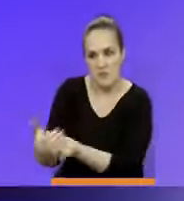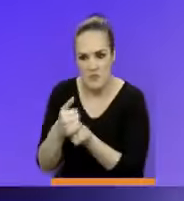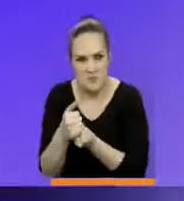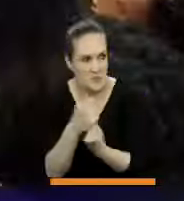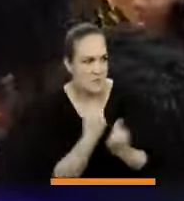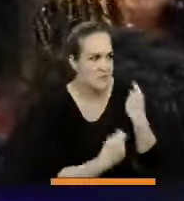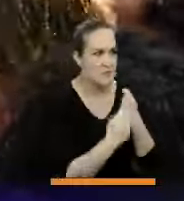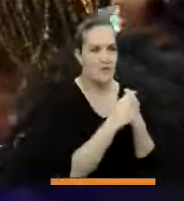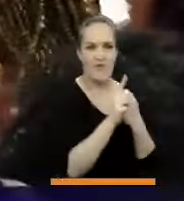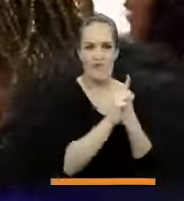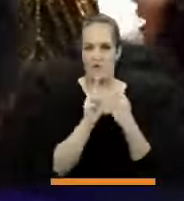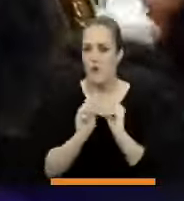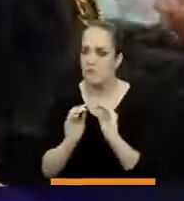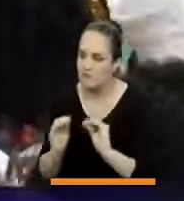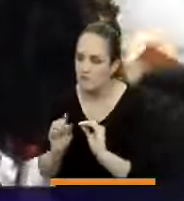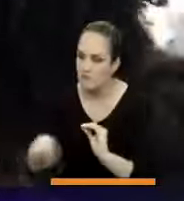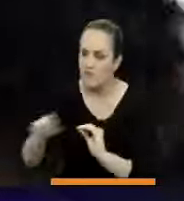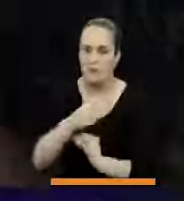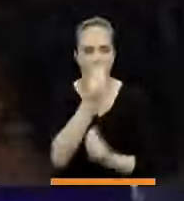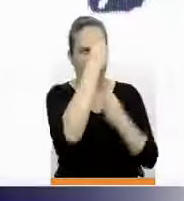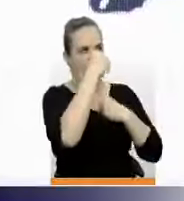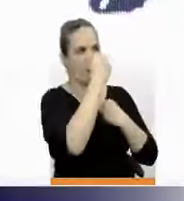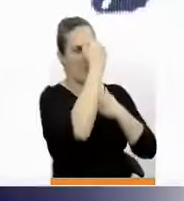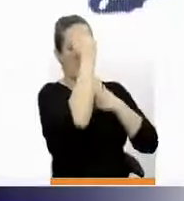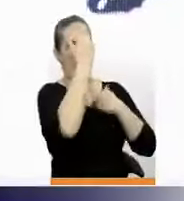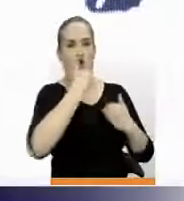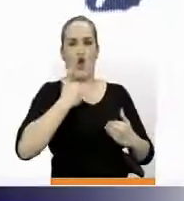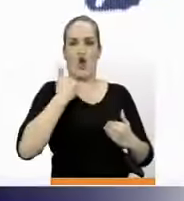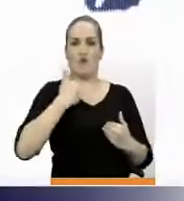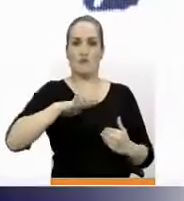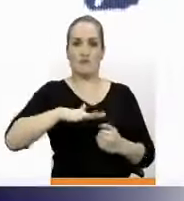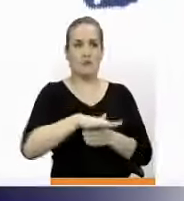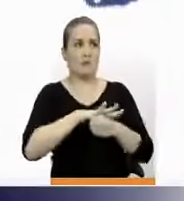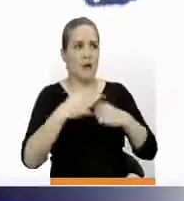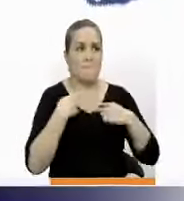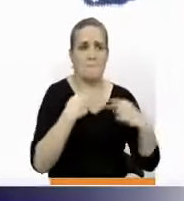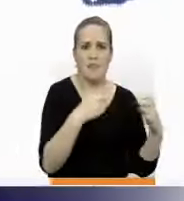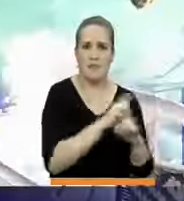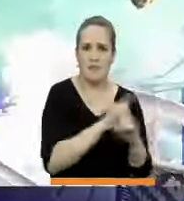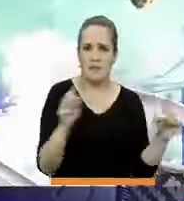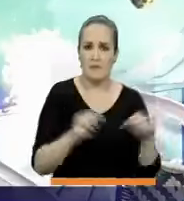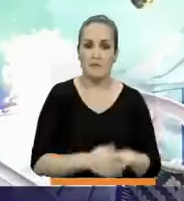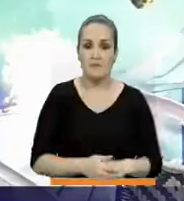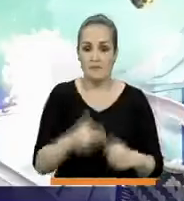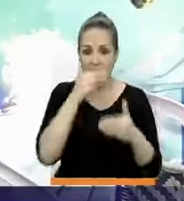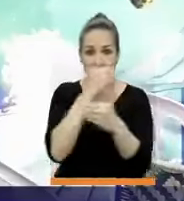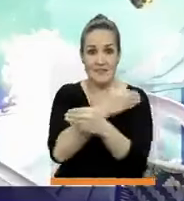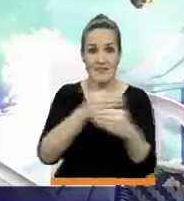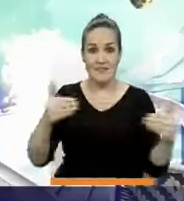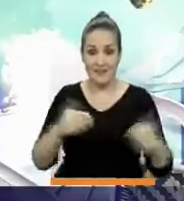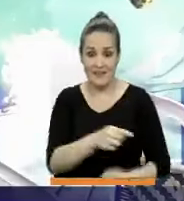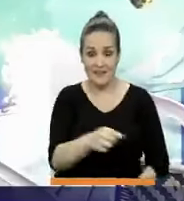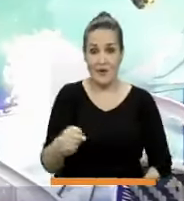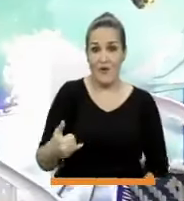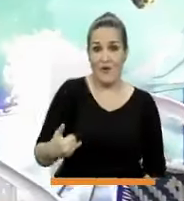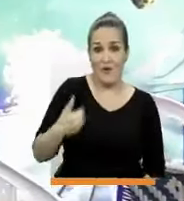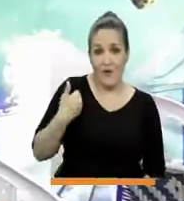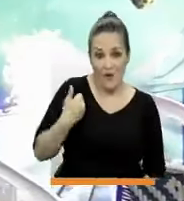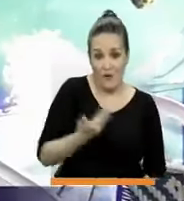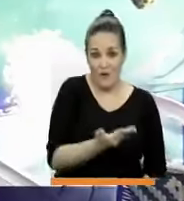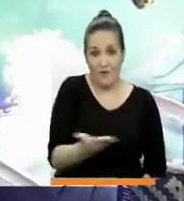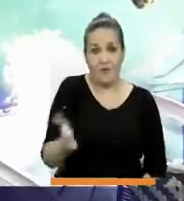ofreciendo alternativas constructivas a los jóvenes en áreas vulnerables. Niños y niñas, jóvenes de